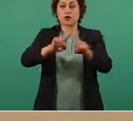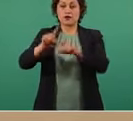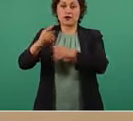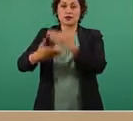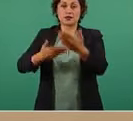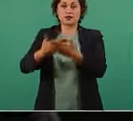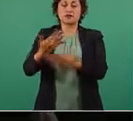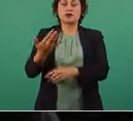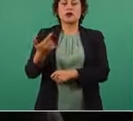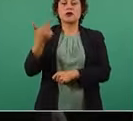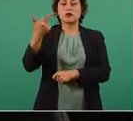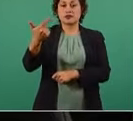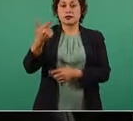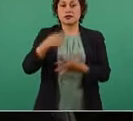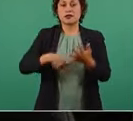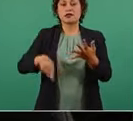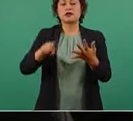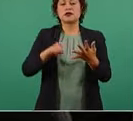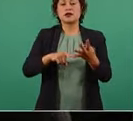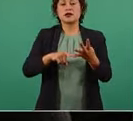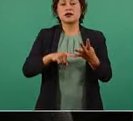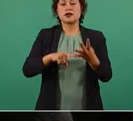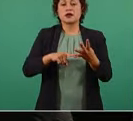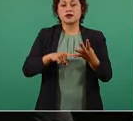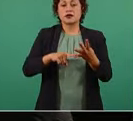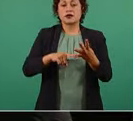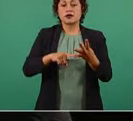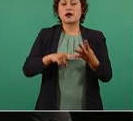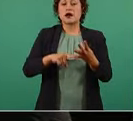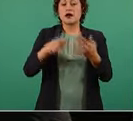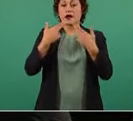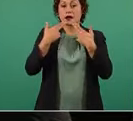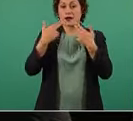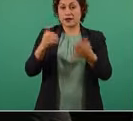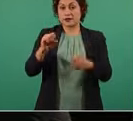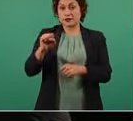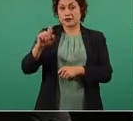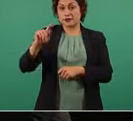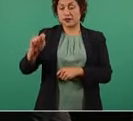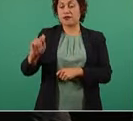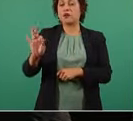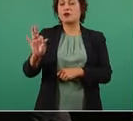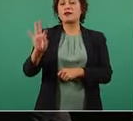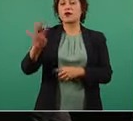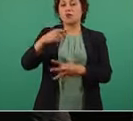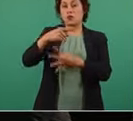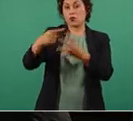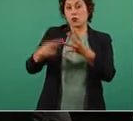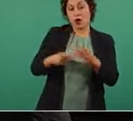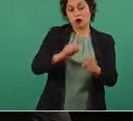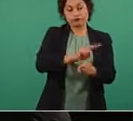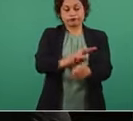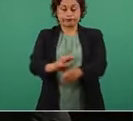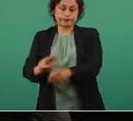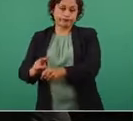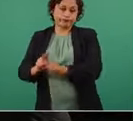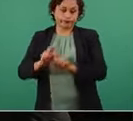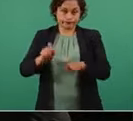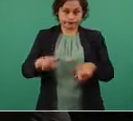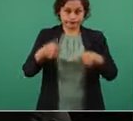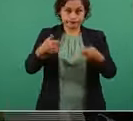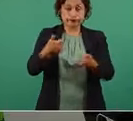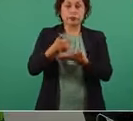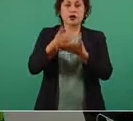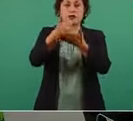auxiliares 57 y el sistema de administración tributaria 44, son las que a las que más se les proporciona este tipo